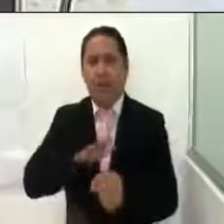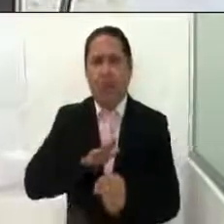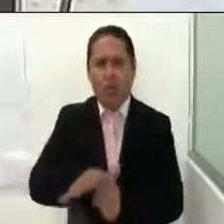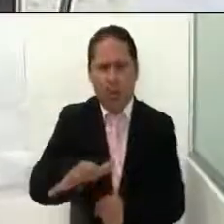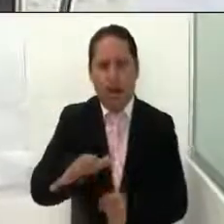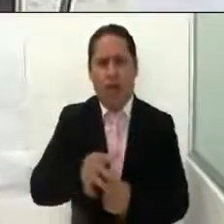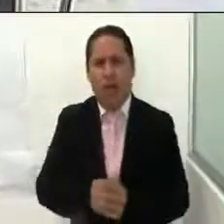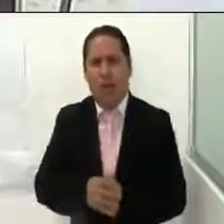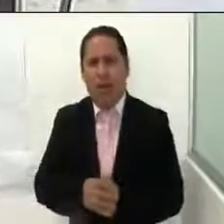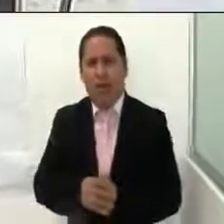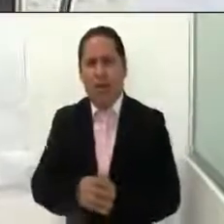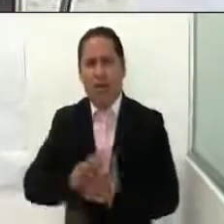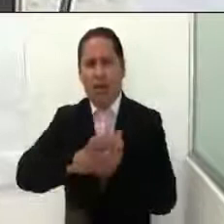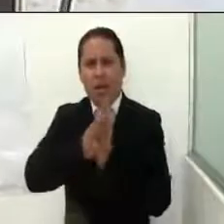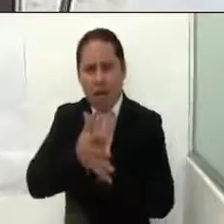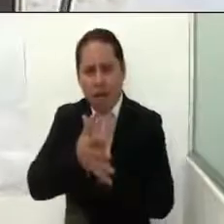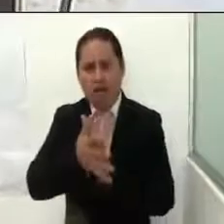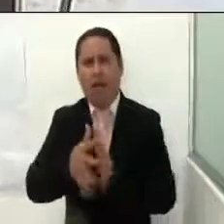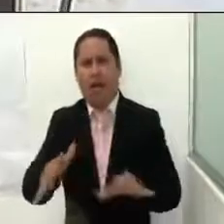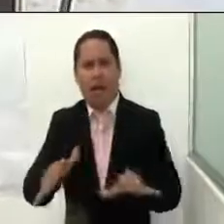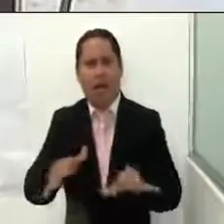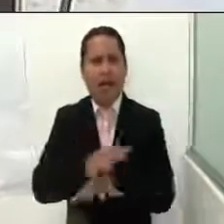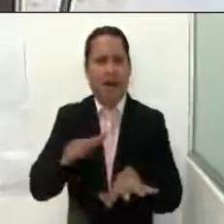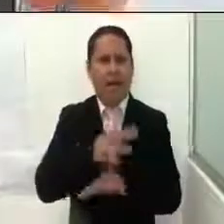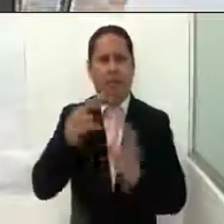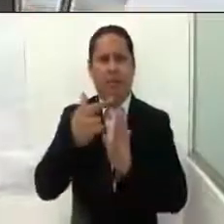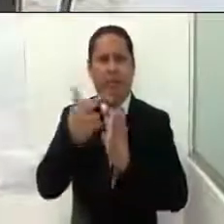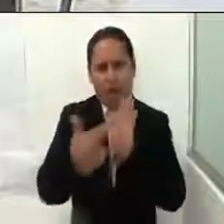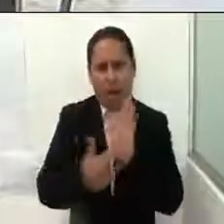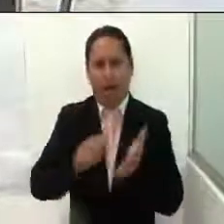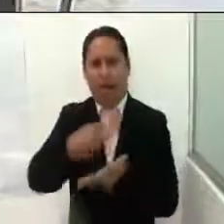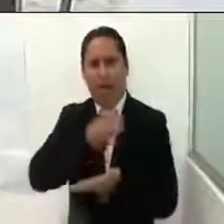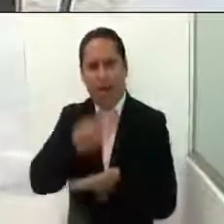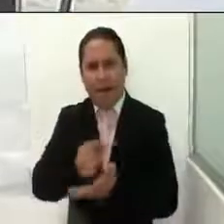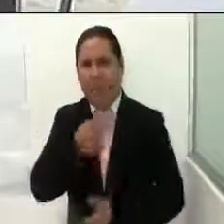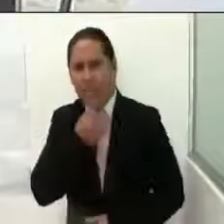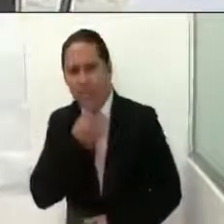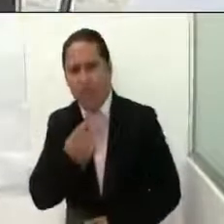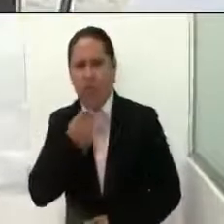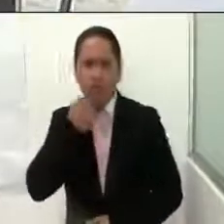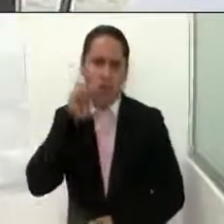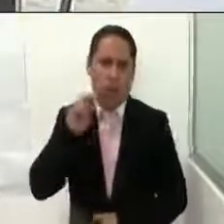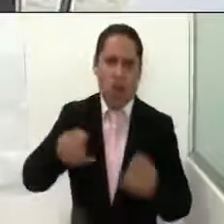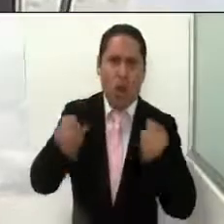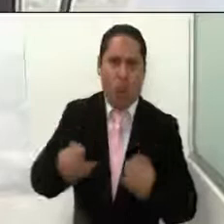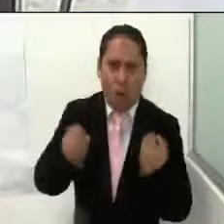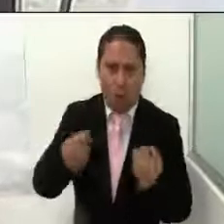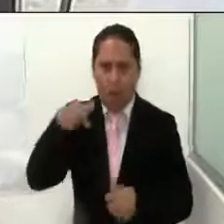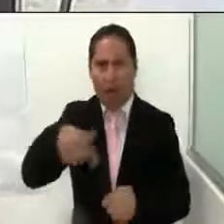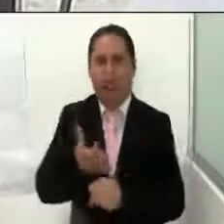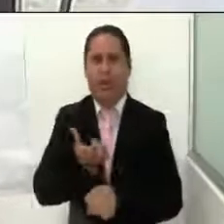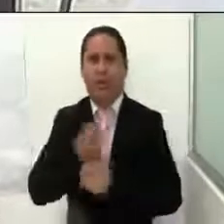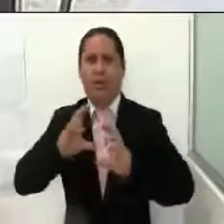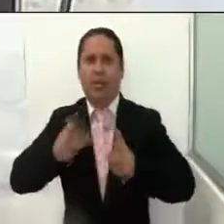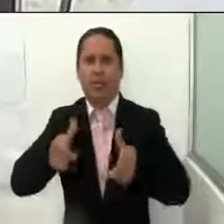se reforman diversas disposiciones de la ley de niñas niños y adolescentes en el estado de chiapas y